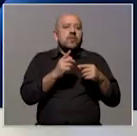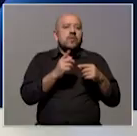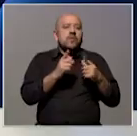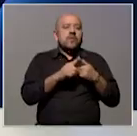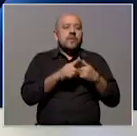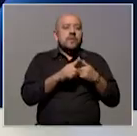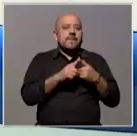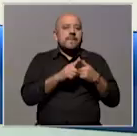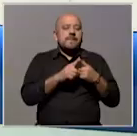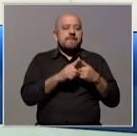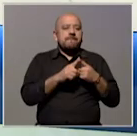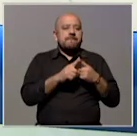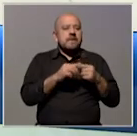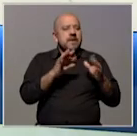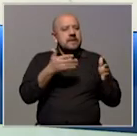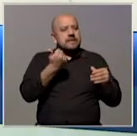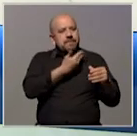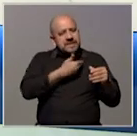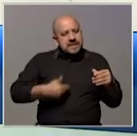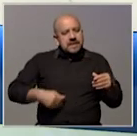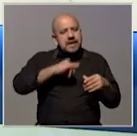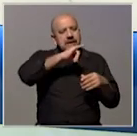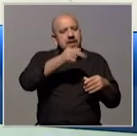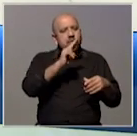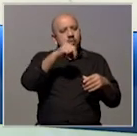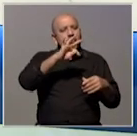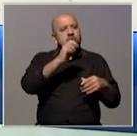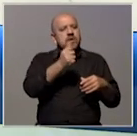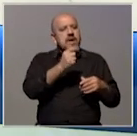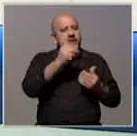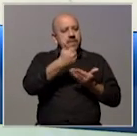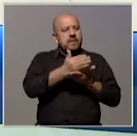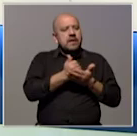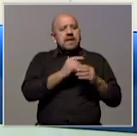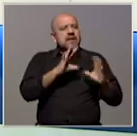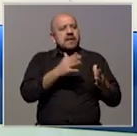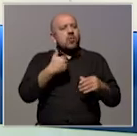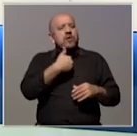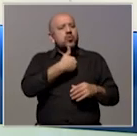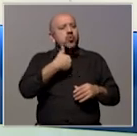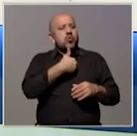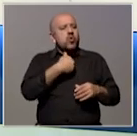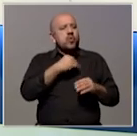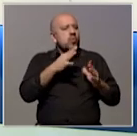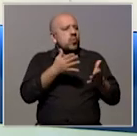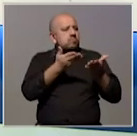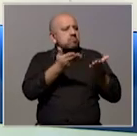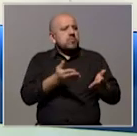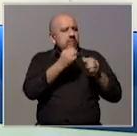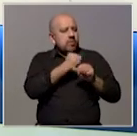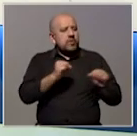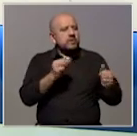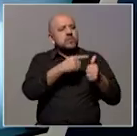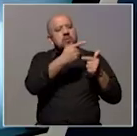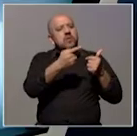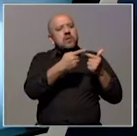anterior ser presidenta de la junta implica tener que potestades extra si partimos de